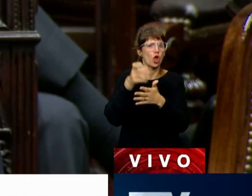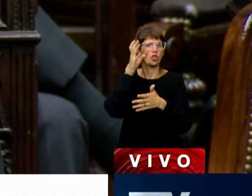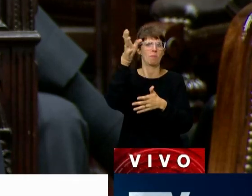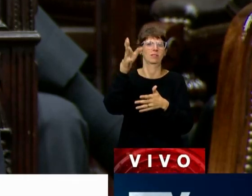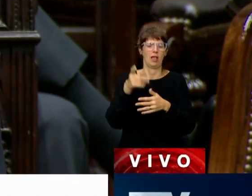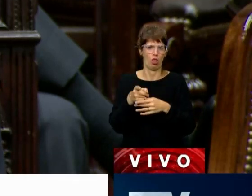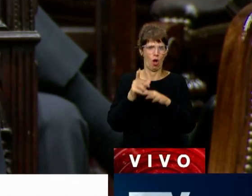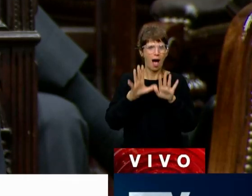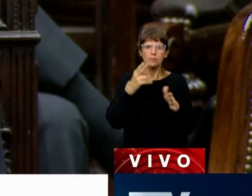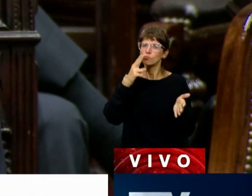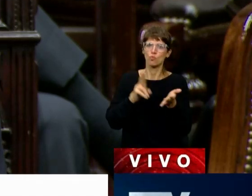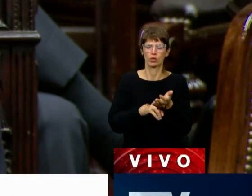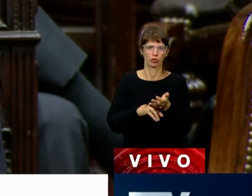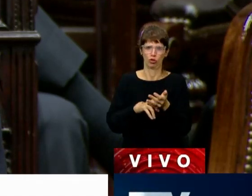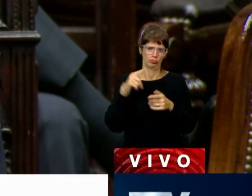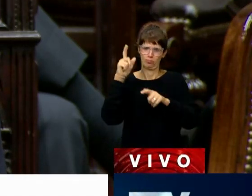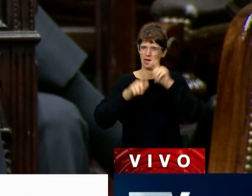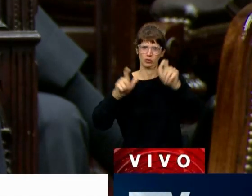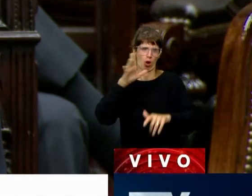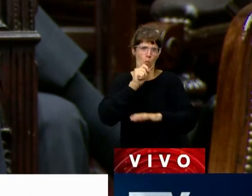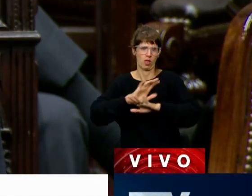insostenible. Es nuestra obligación